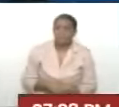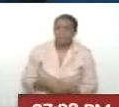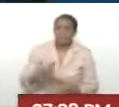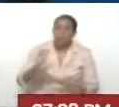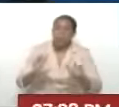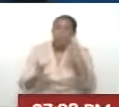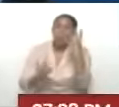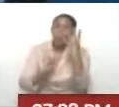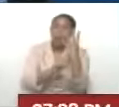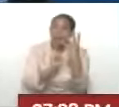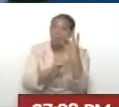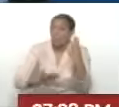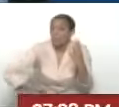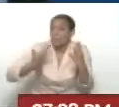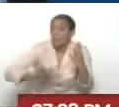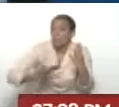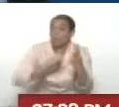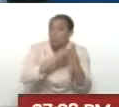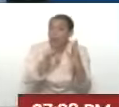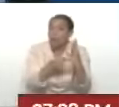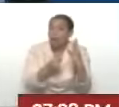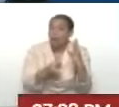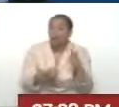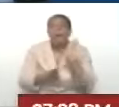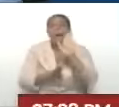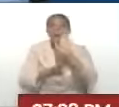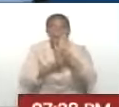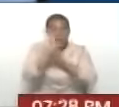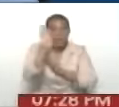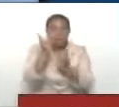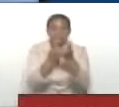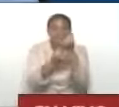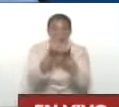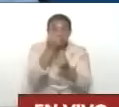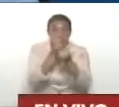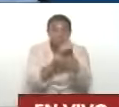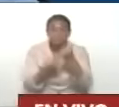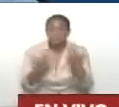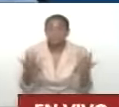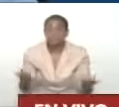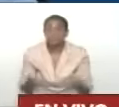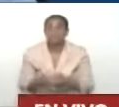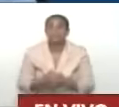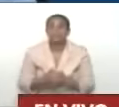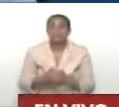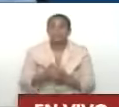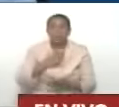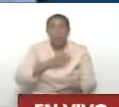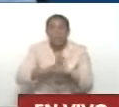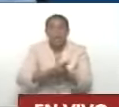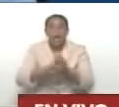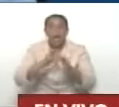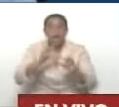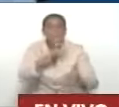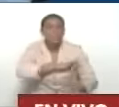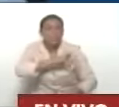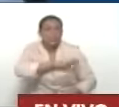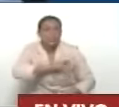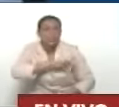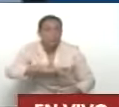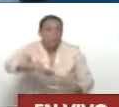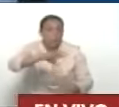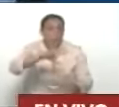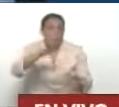Cuarto consenso, importante, avanzar en la recuperación del estado de bienestar social, que